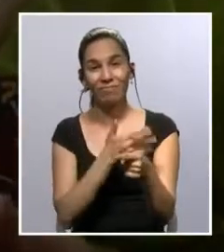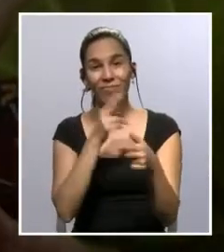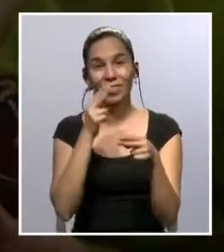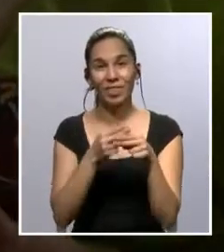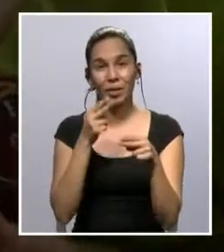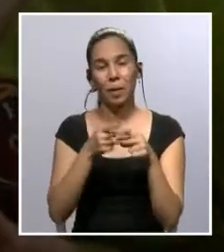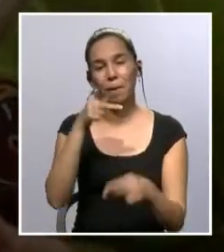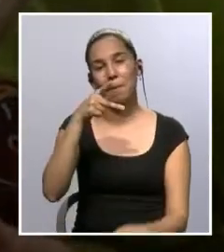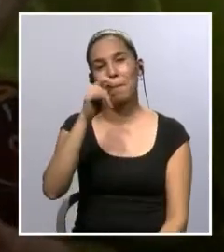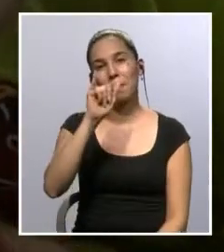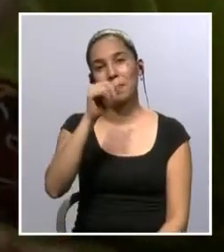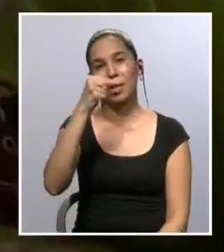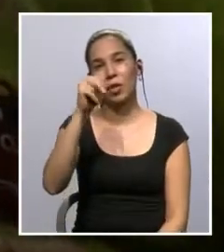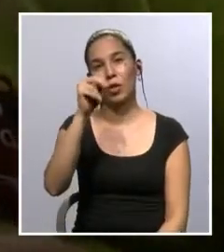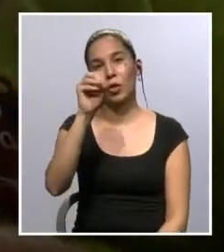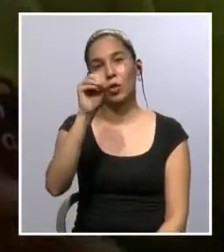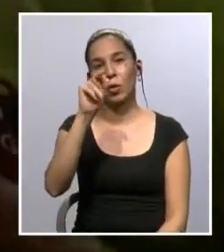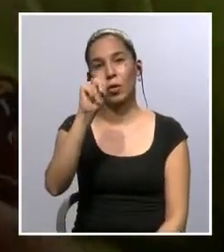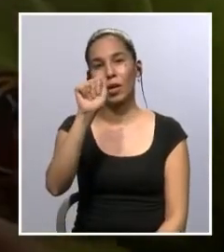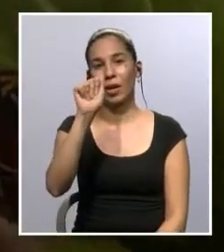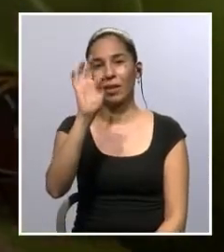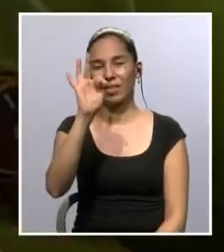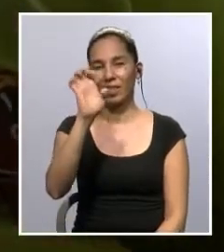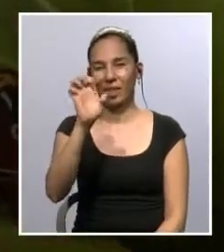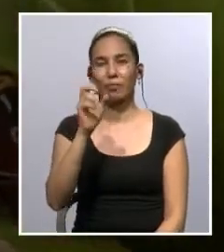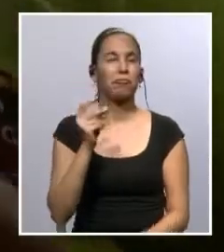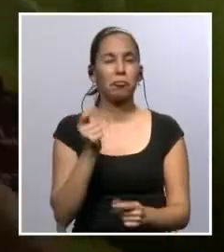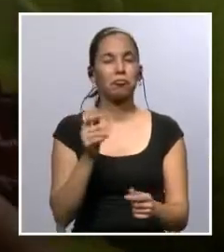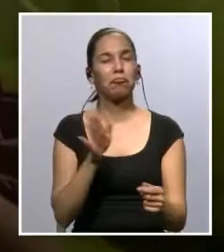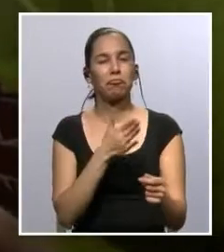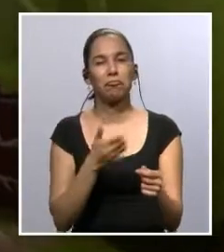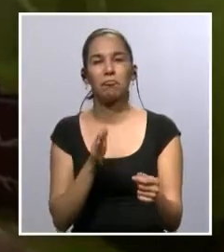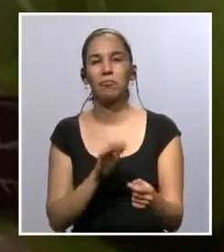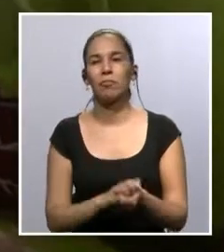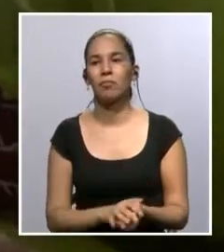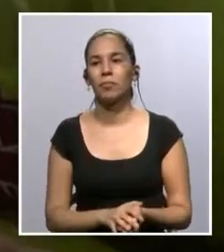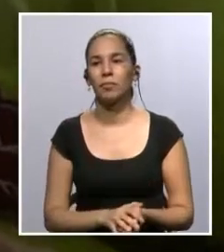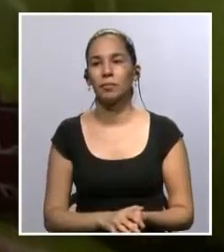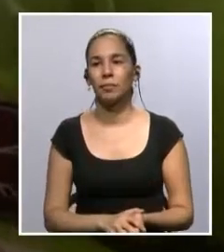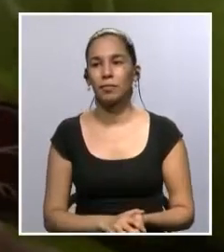El Piñonate. Así de rapidito le toco esta canción.